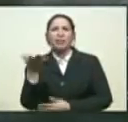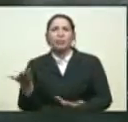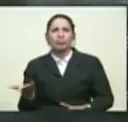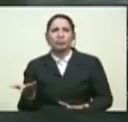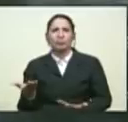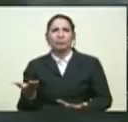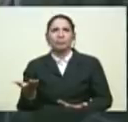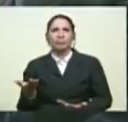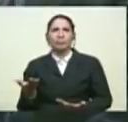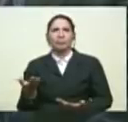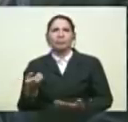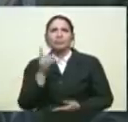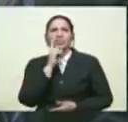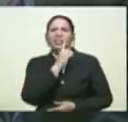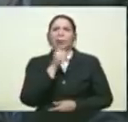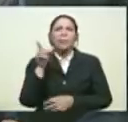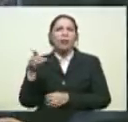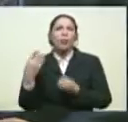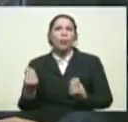¿Cómo se llama?